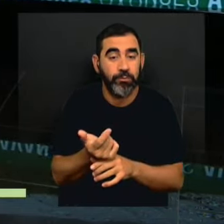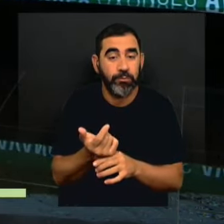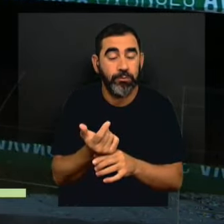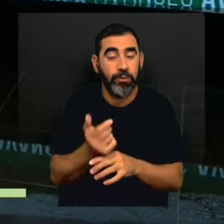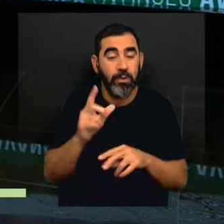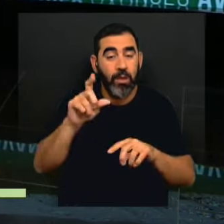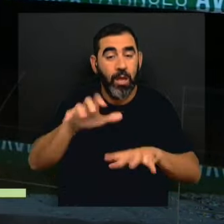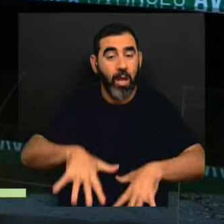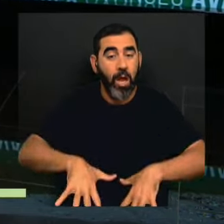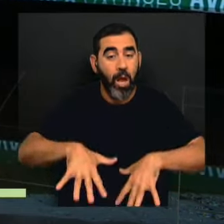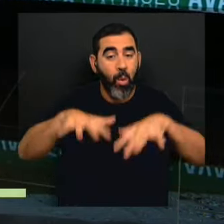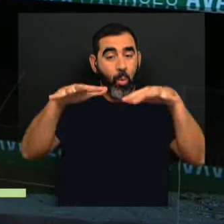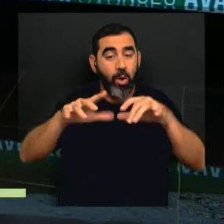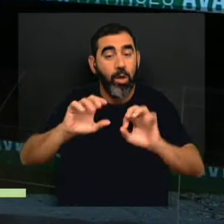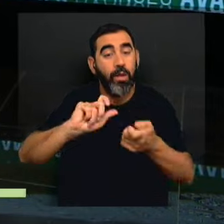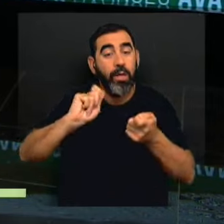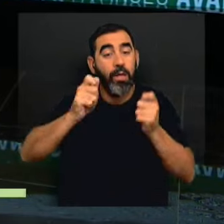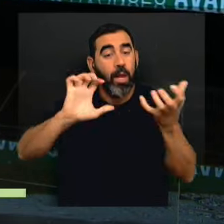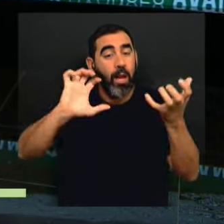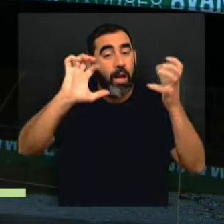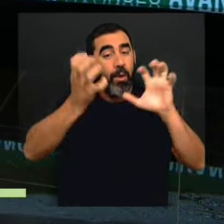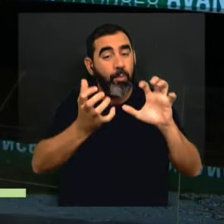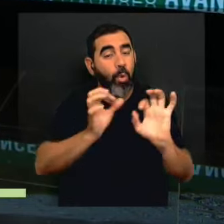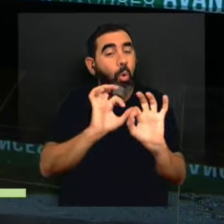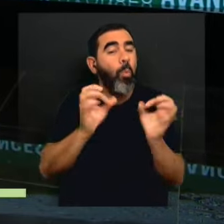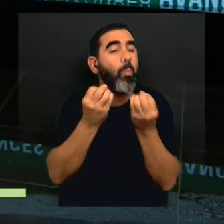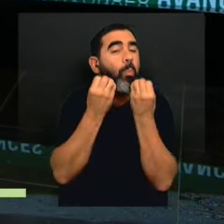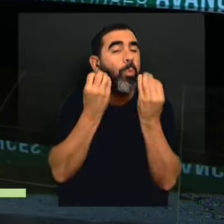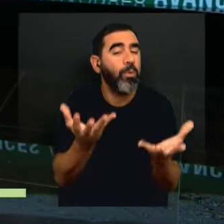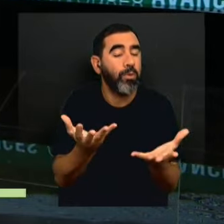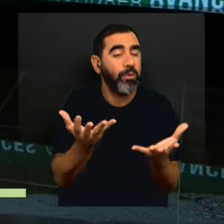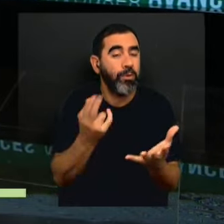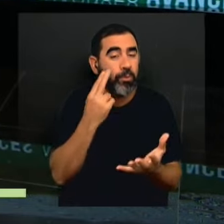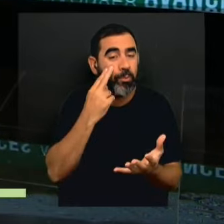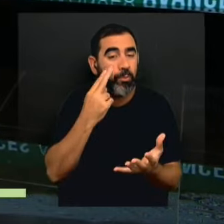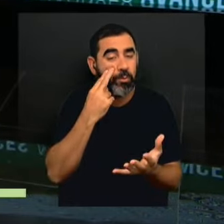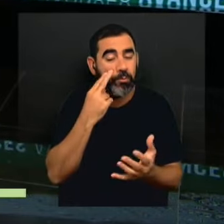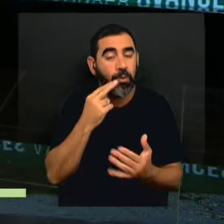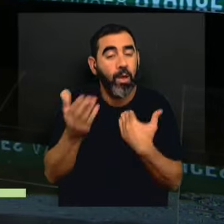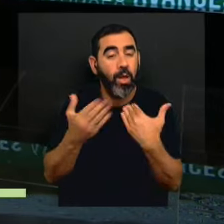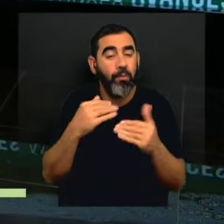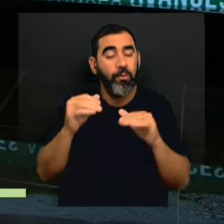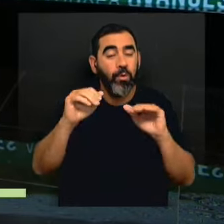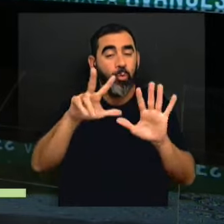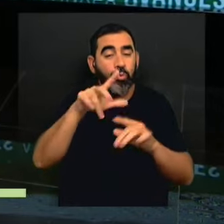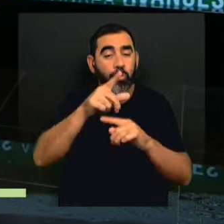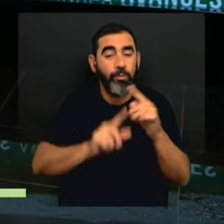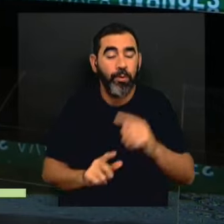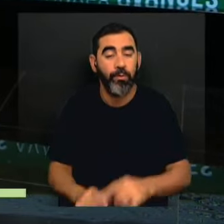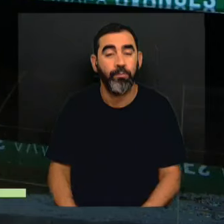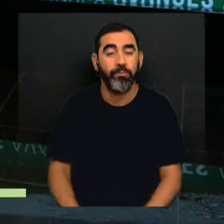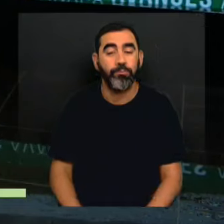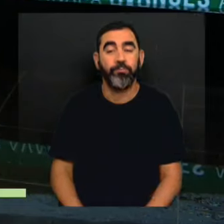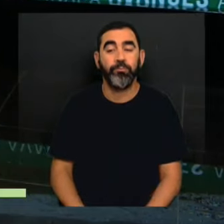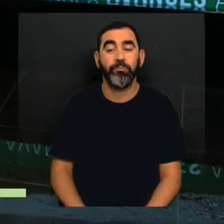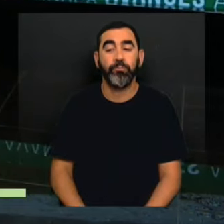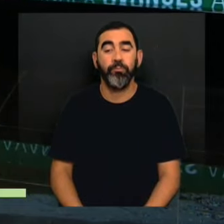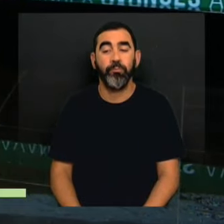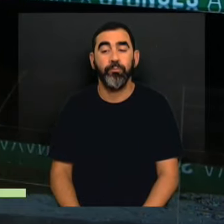inundaciones y el cambio climático o a qué factores atmosféricos se puede de verde esto vamos a estar hablando después de 88:30 con